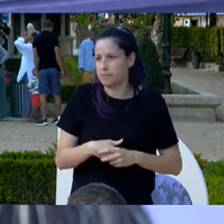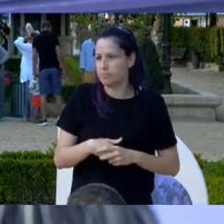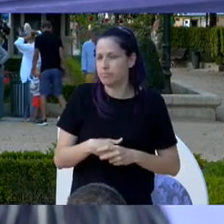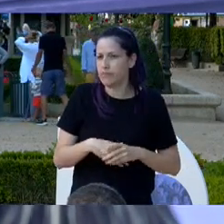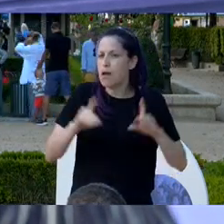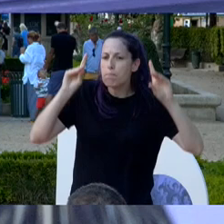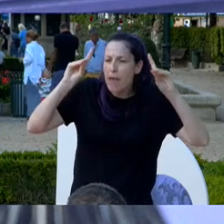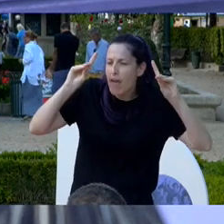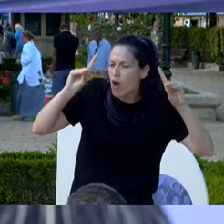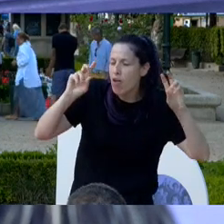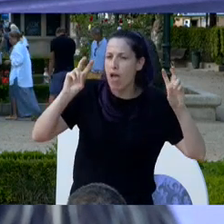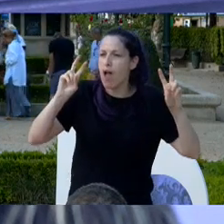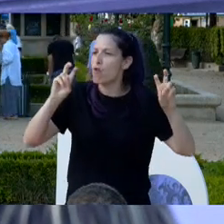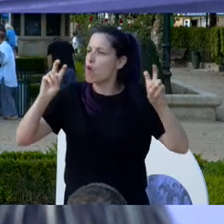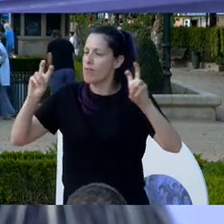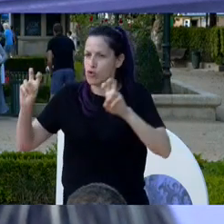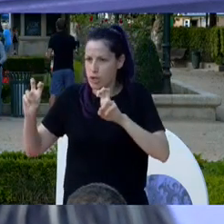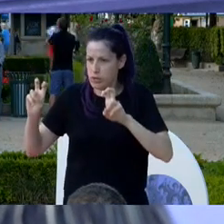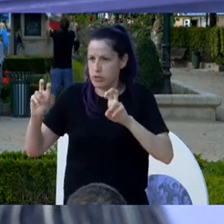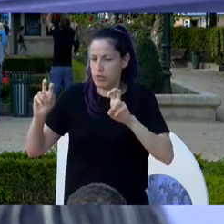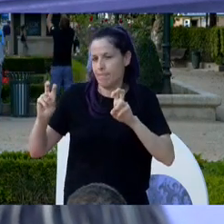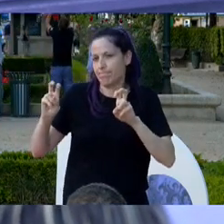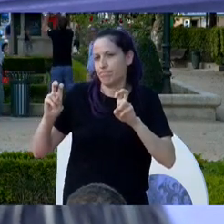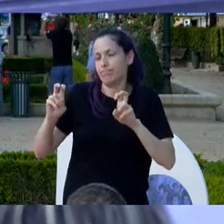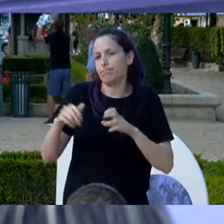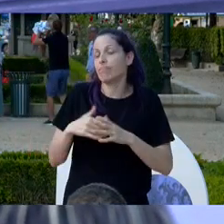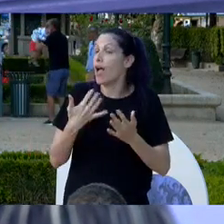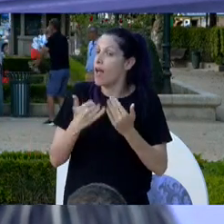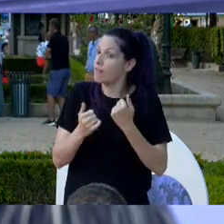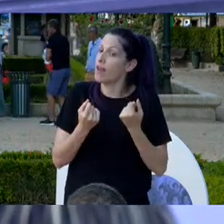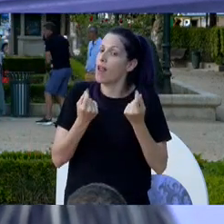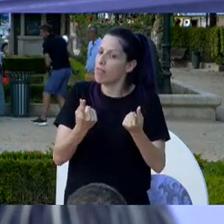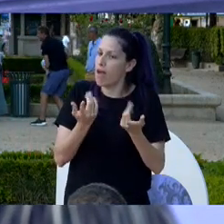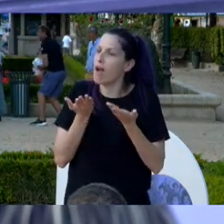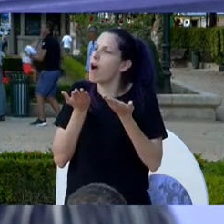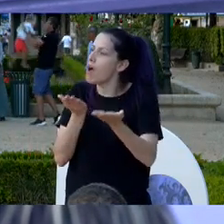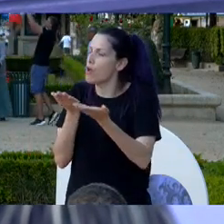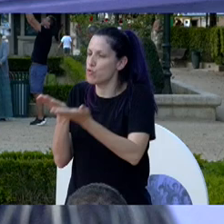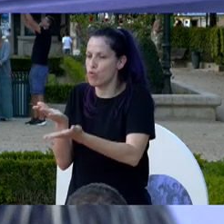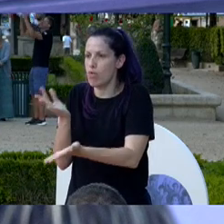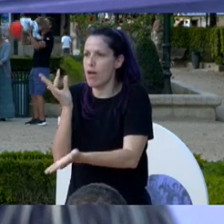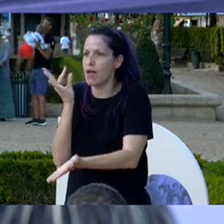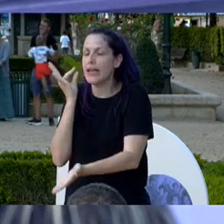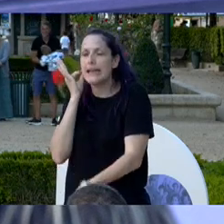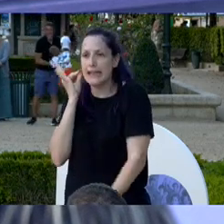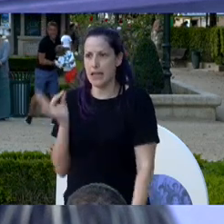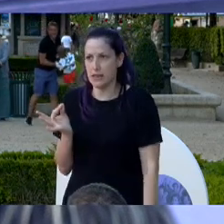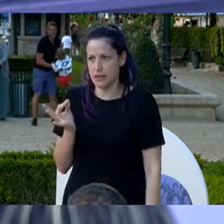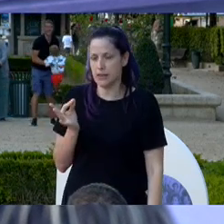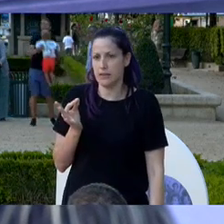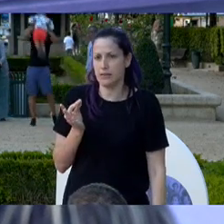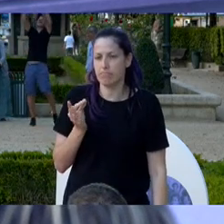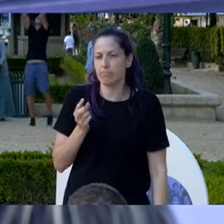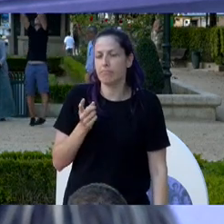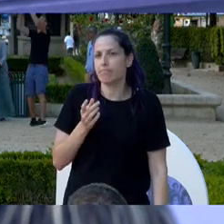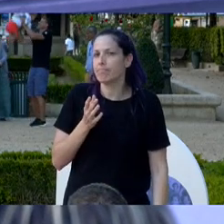que axudarán a moitísimas nenas e nenos, pero sobre todo nenas. Ela empeñábase moito en